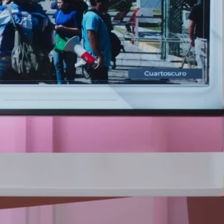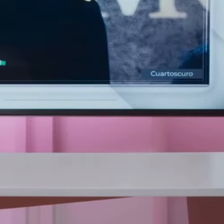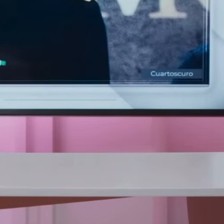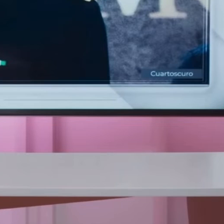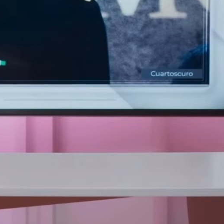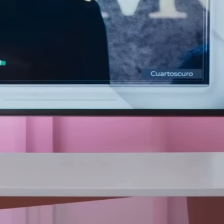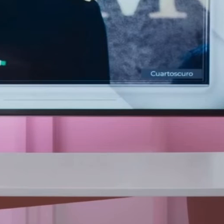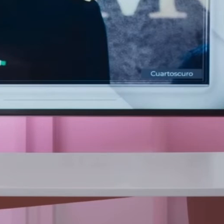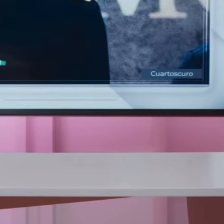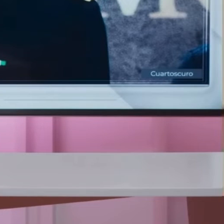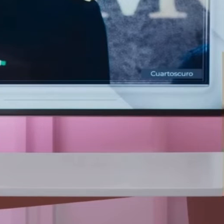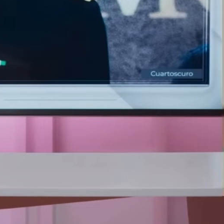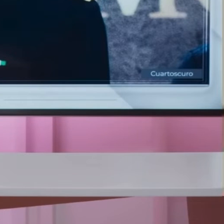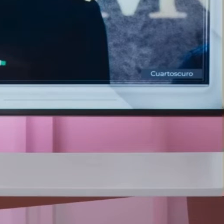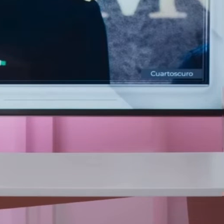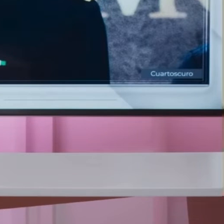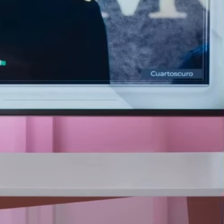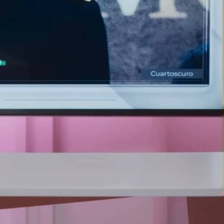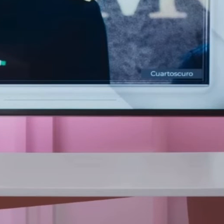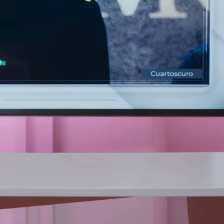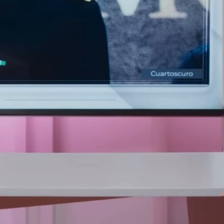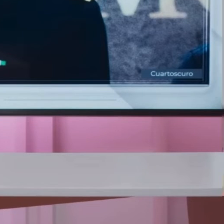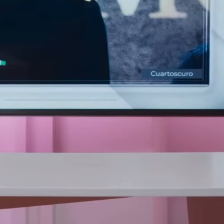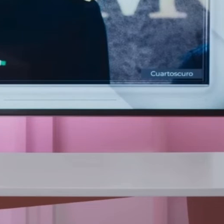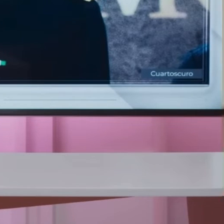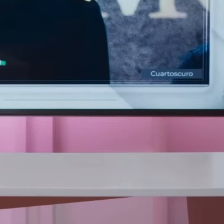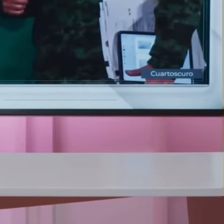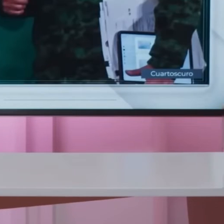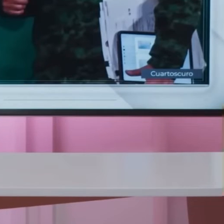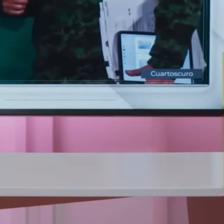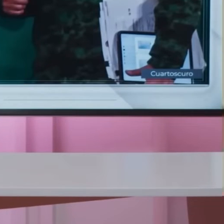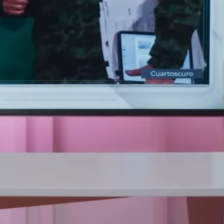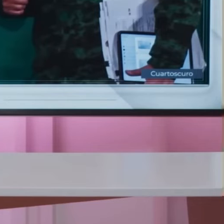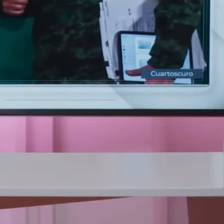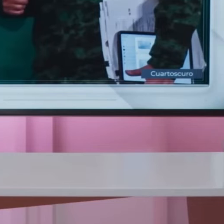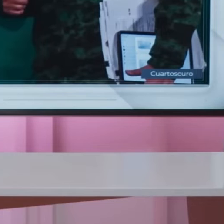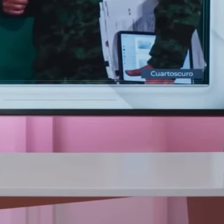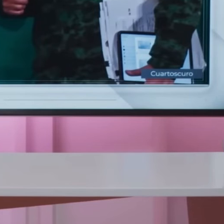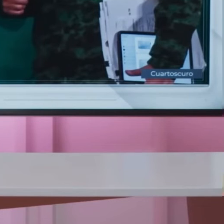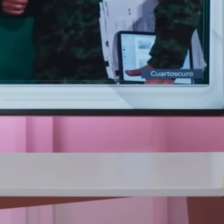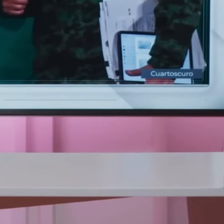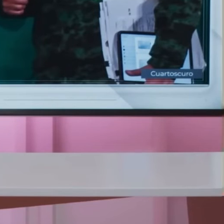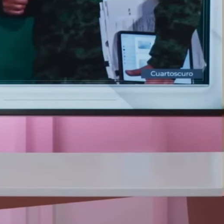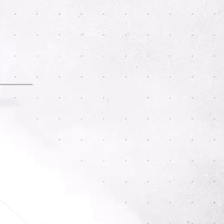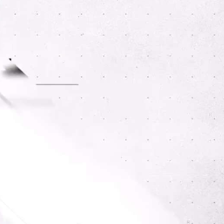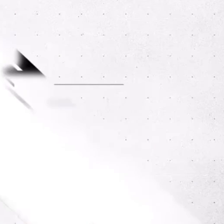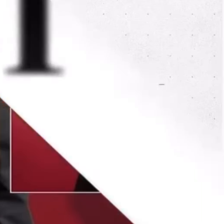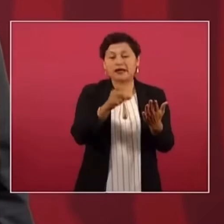Ayotzinapa era el general Cienfuegos. ¿Y quién era su brazo derecho? El actual secretario de la Defensa de López